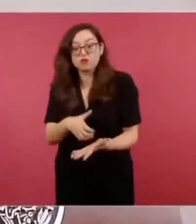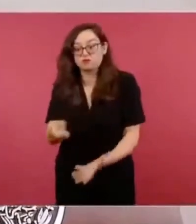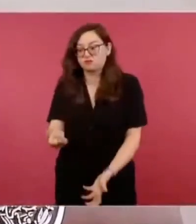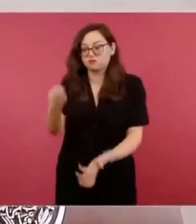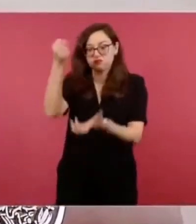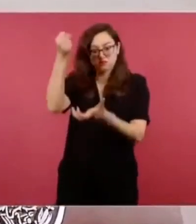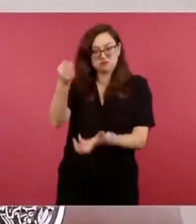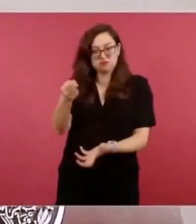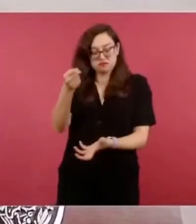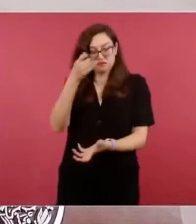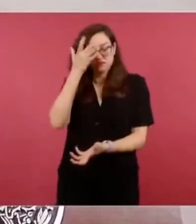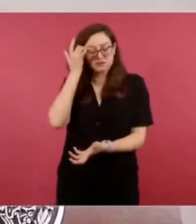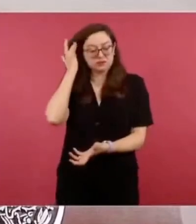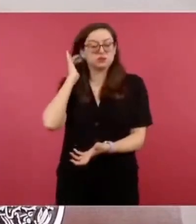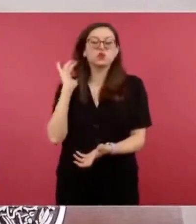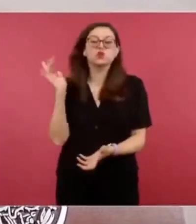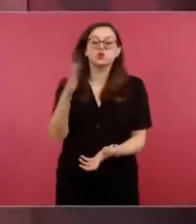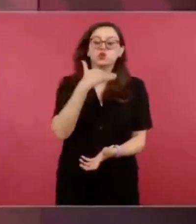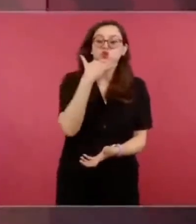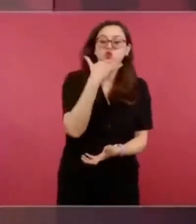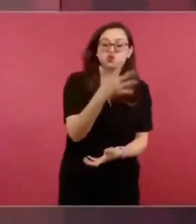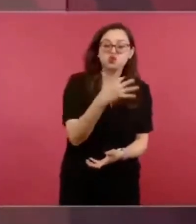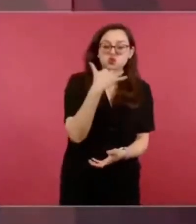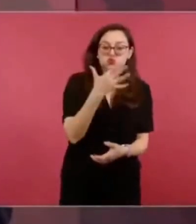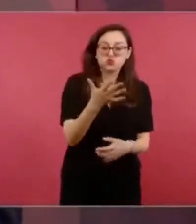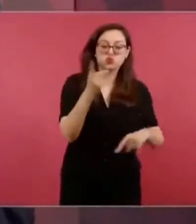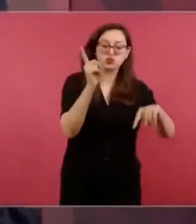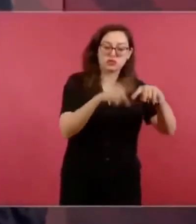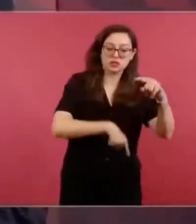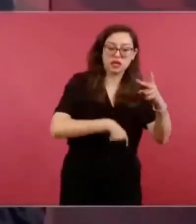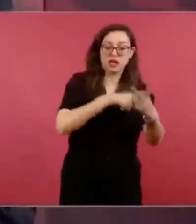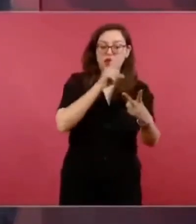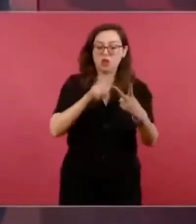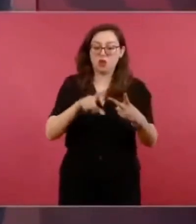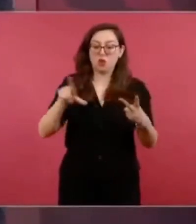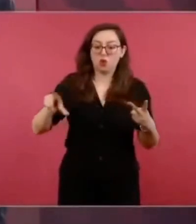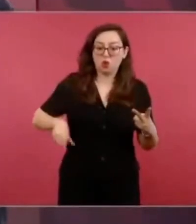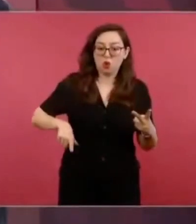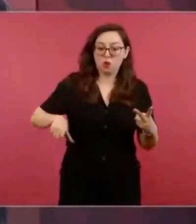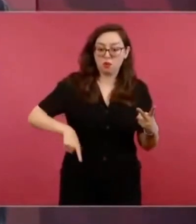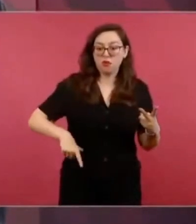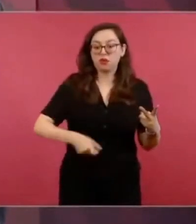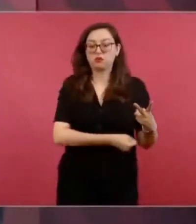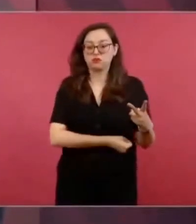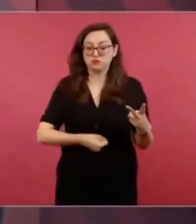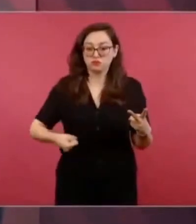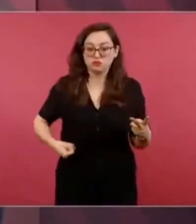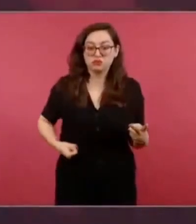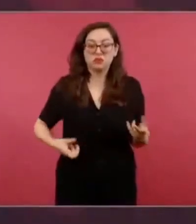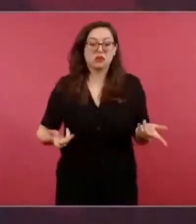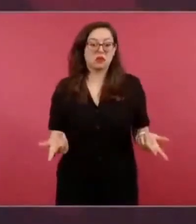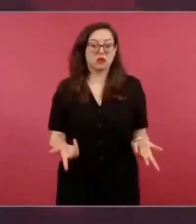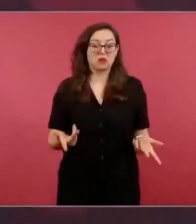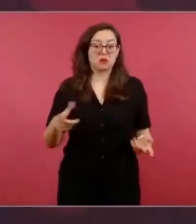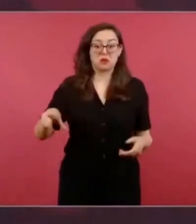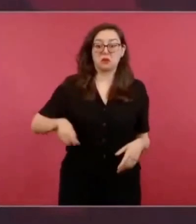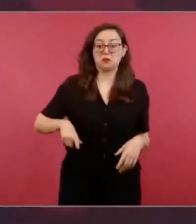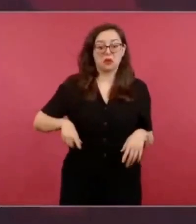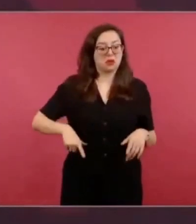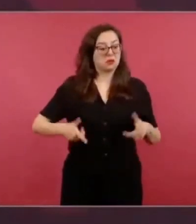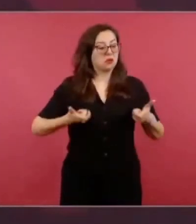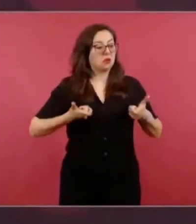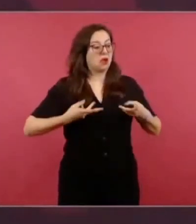corrupción como hacer un gobierno austero, porque no puede haber gobierno rico con pueblo pobre.